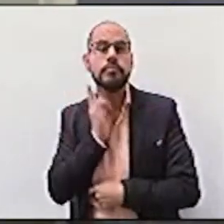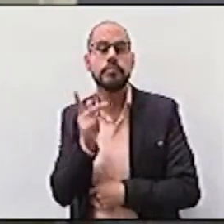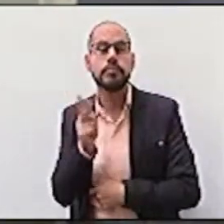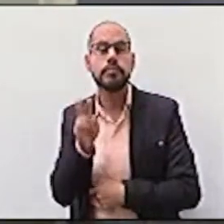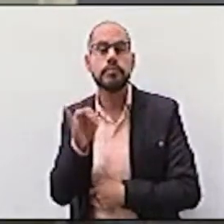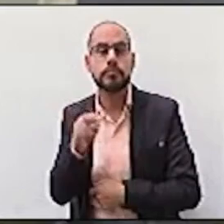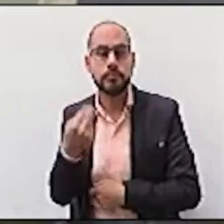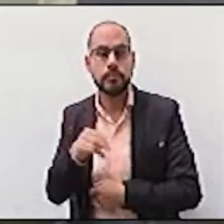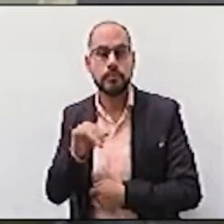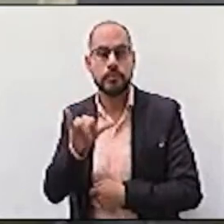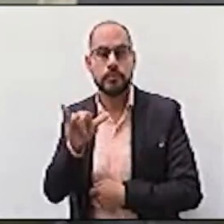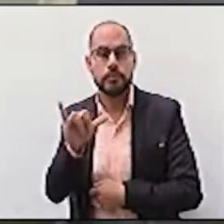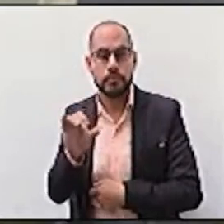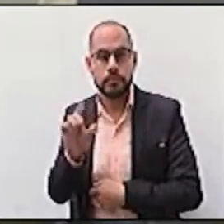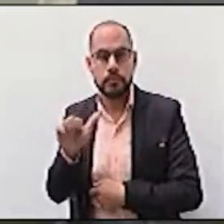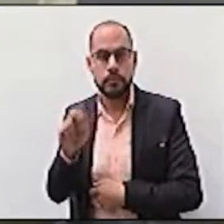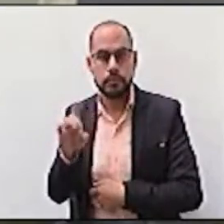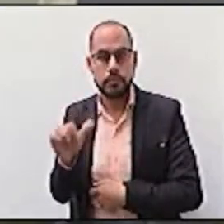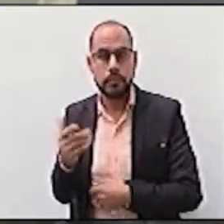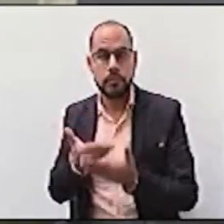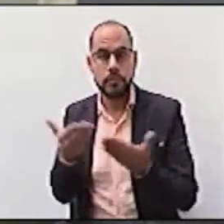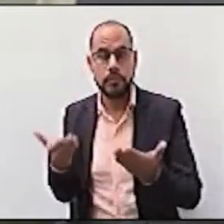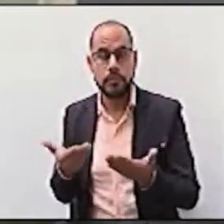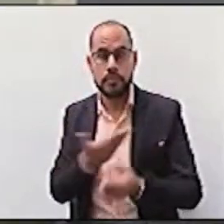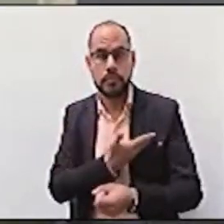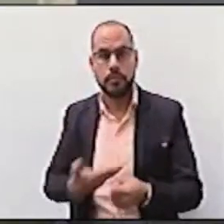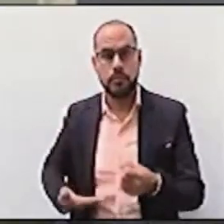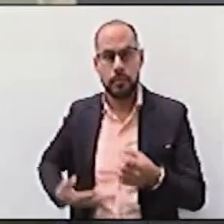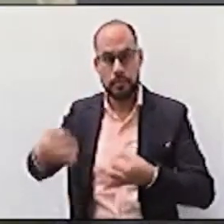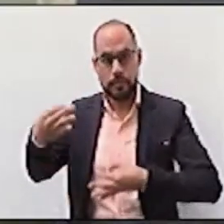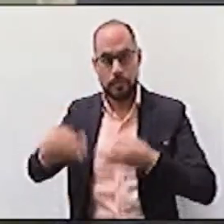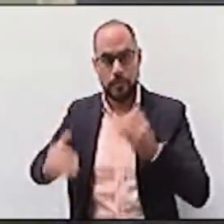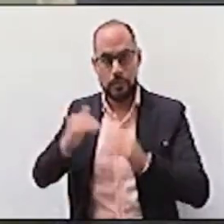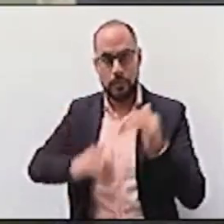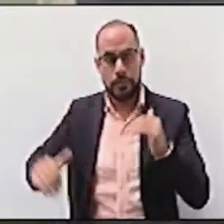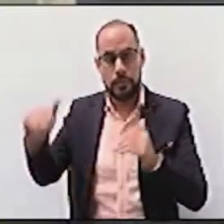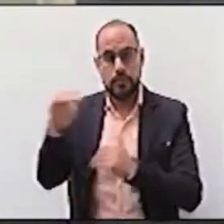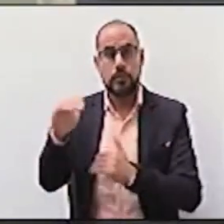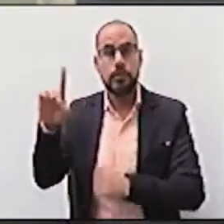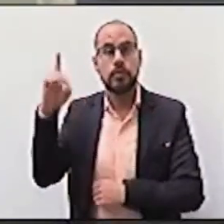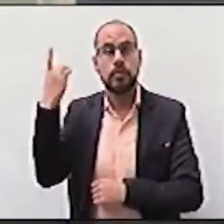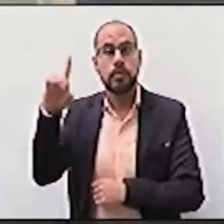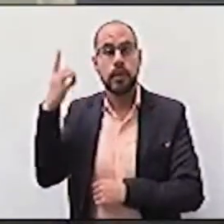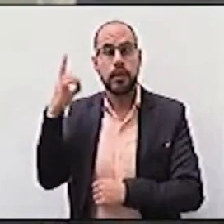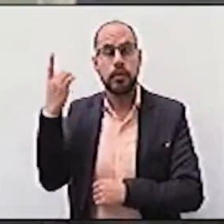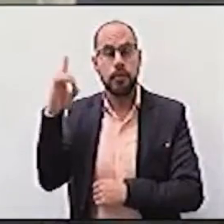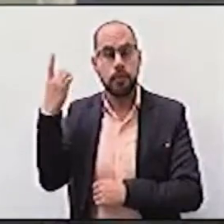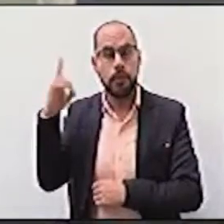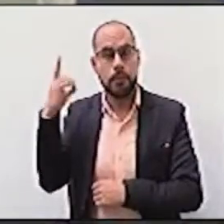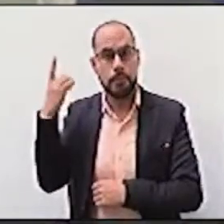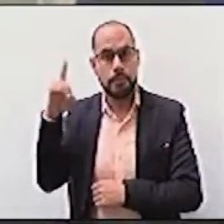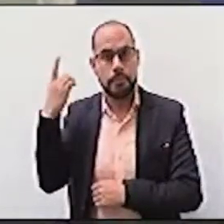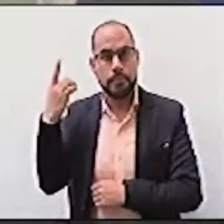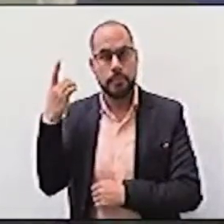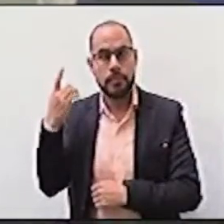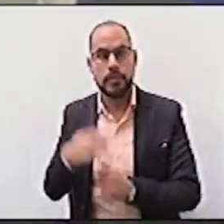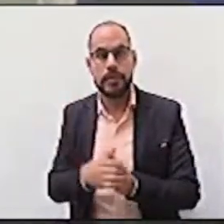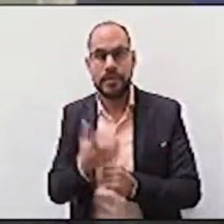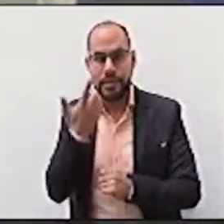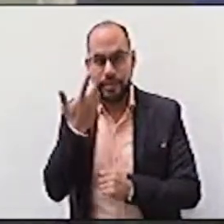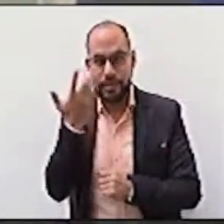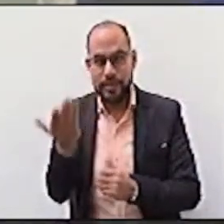que por cierto ahora es presidenta del Tribunal Superior de Justicia de Durango, que tenía o